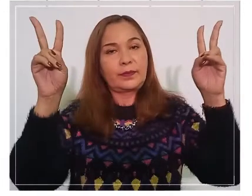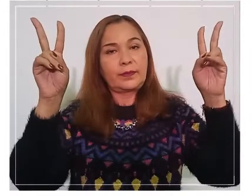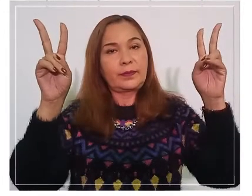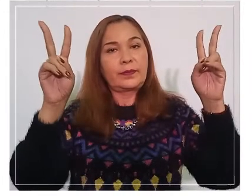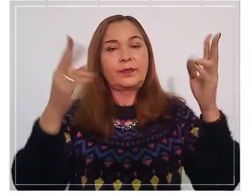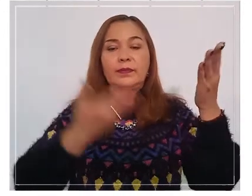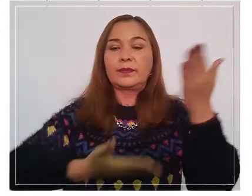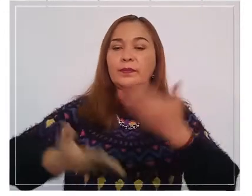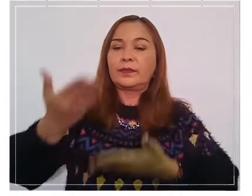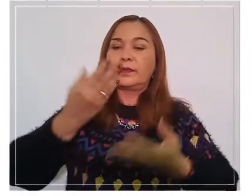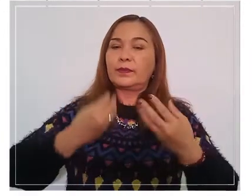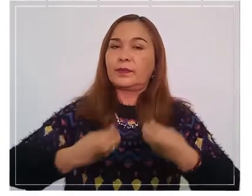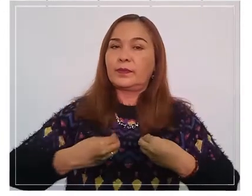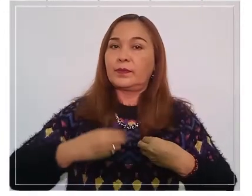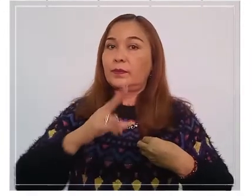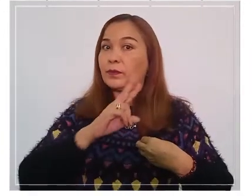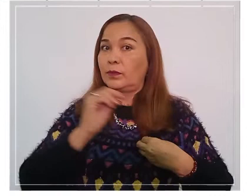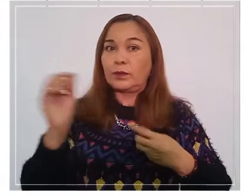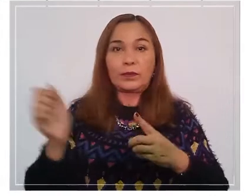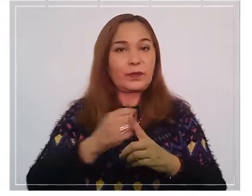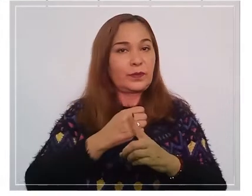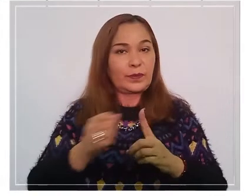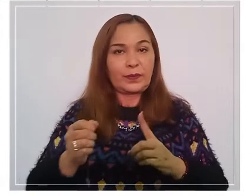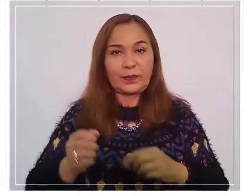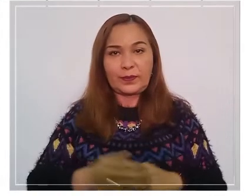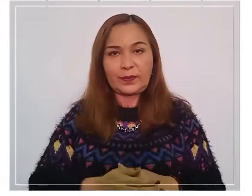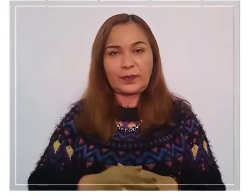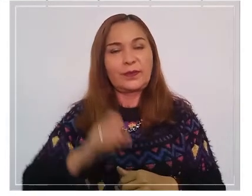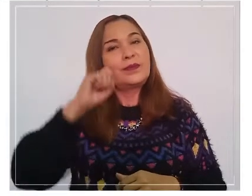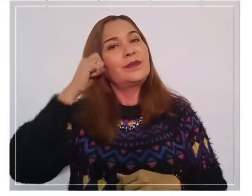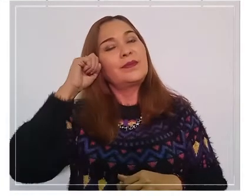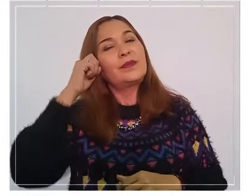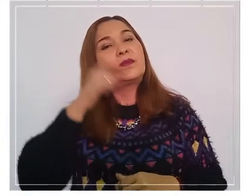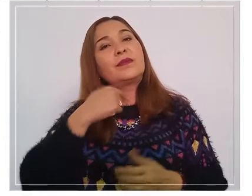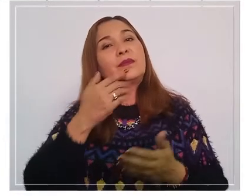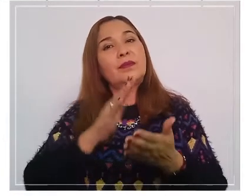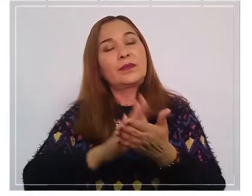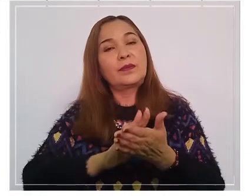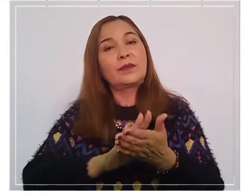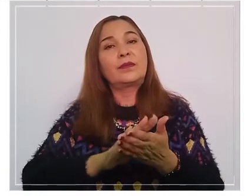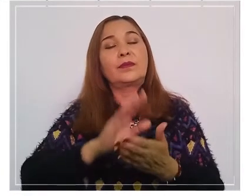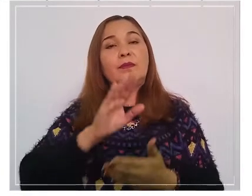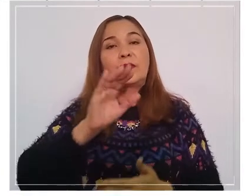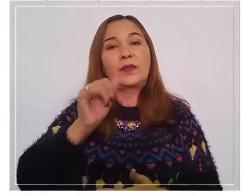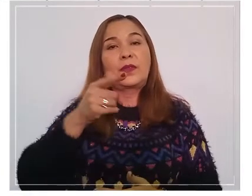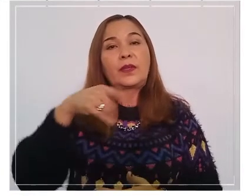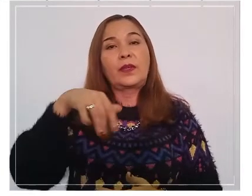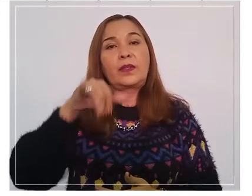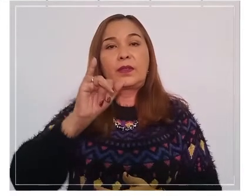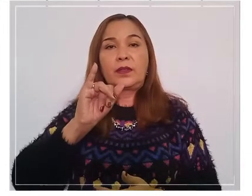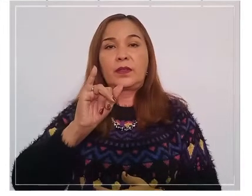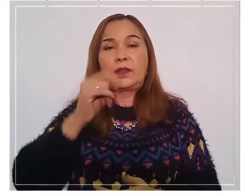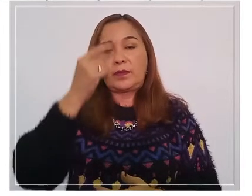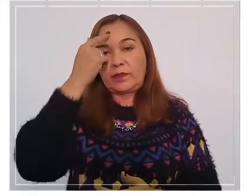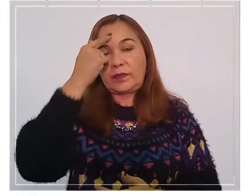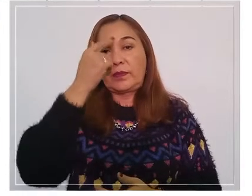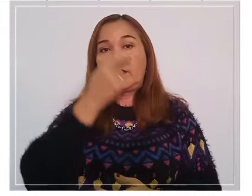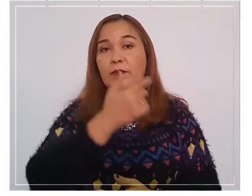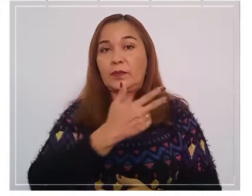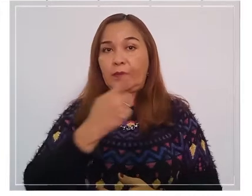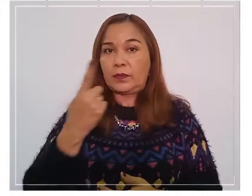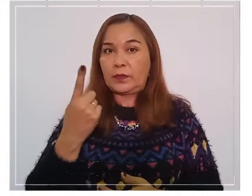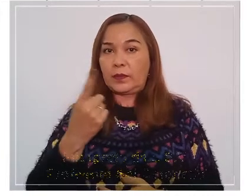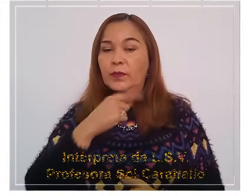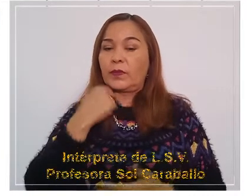convivencia y no-violencia conmemoración de la muerte de mahatma gandhi día 31